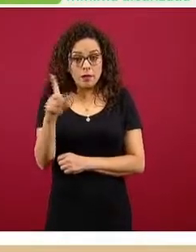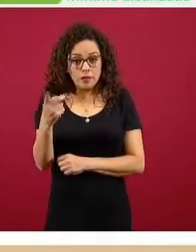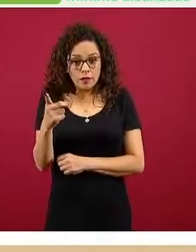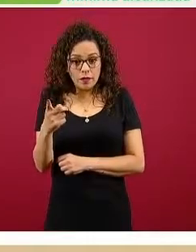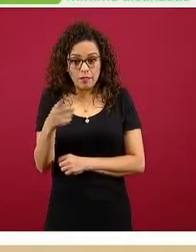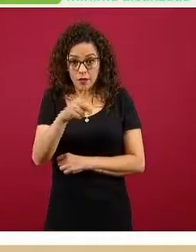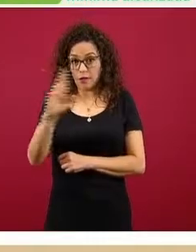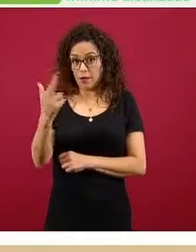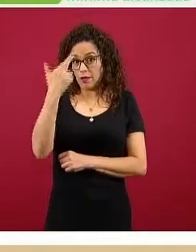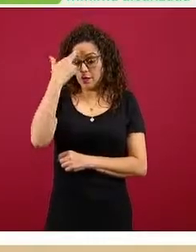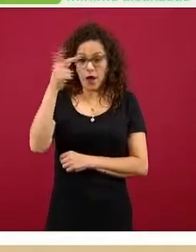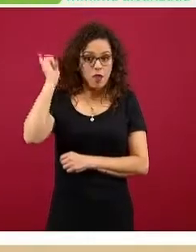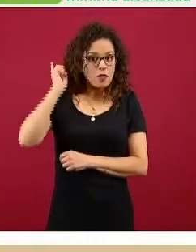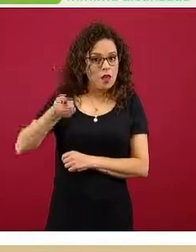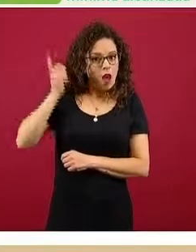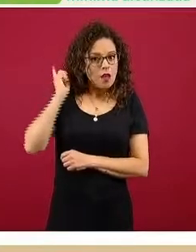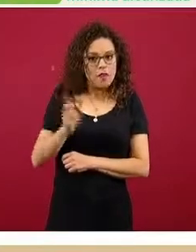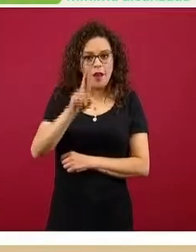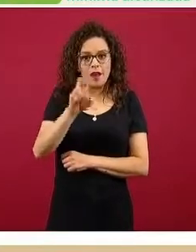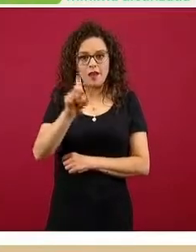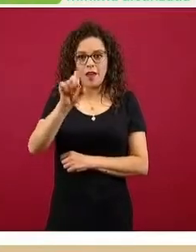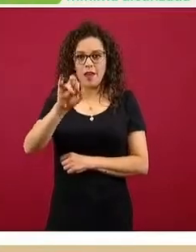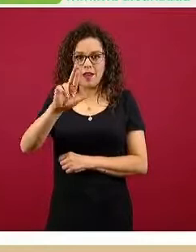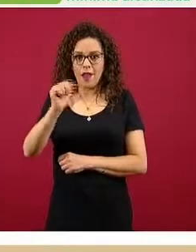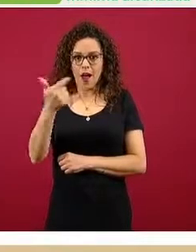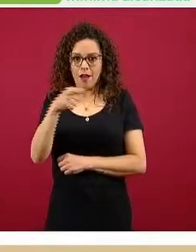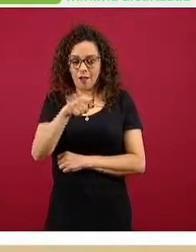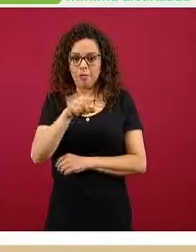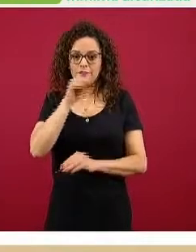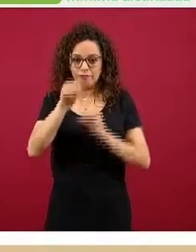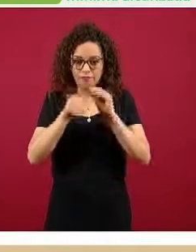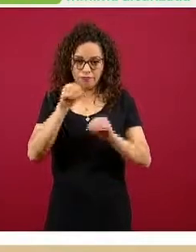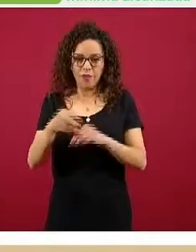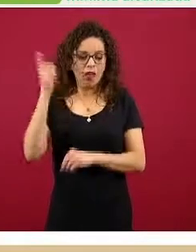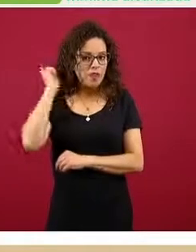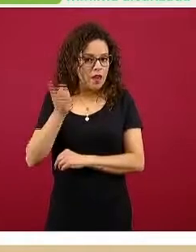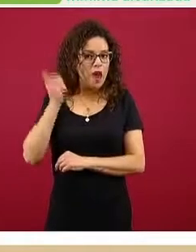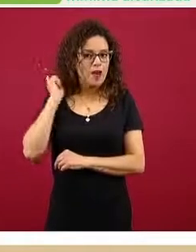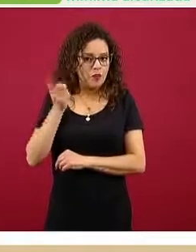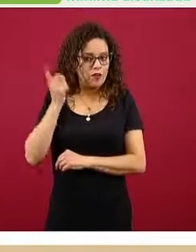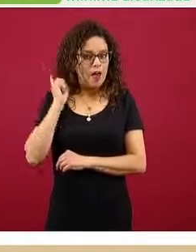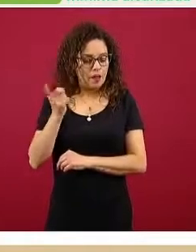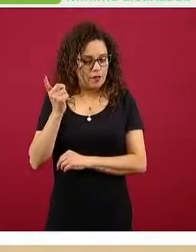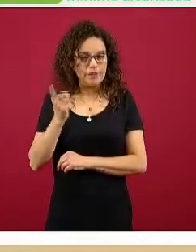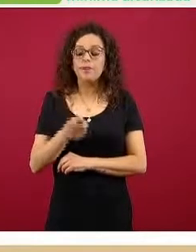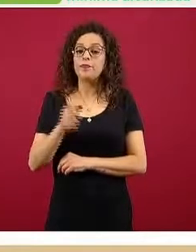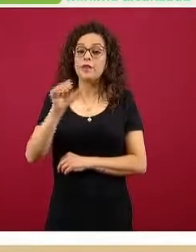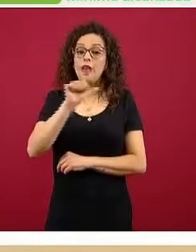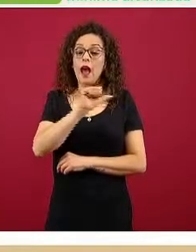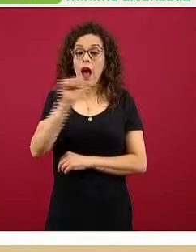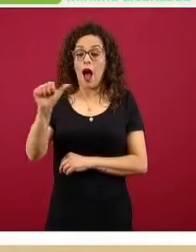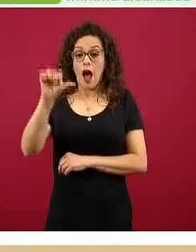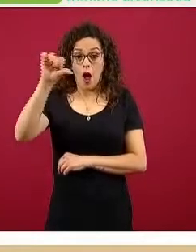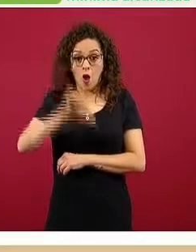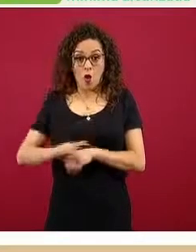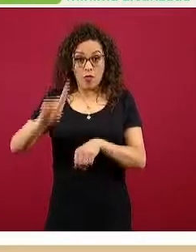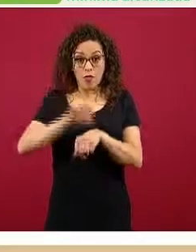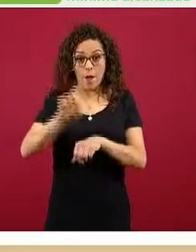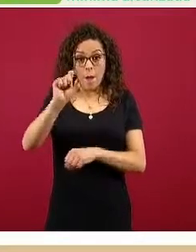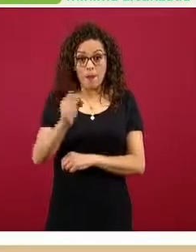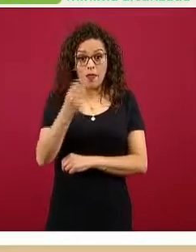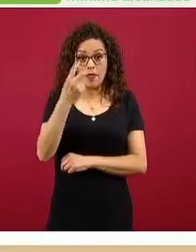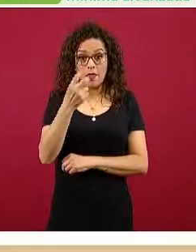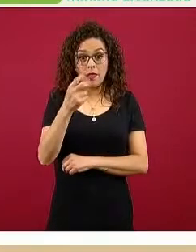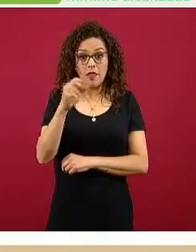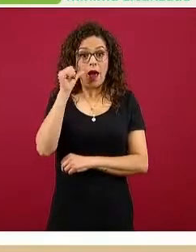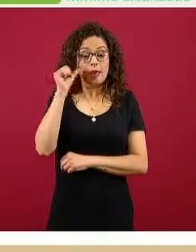nos da día con día y no necesitamos estos datos de estabilización, pero la ocupación al 22 de diciembre es